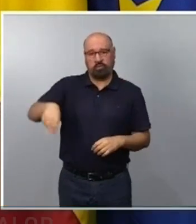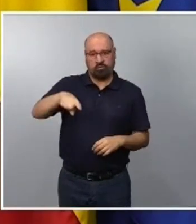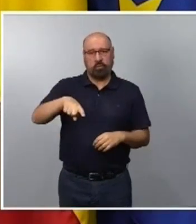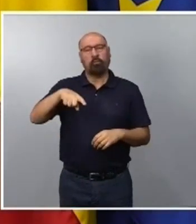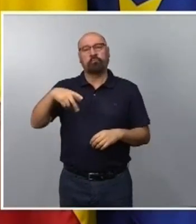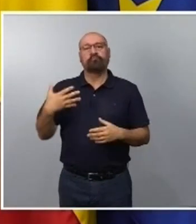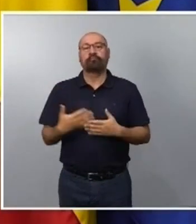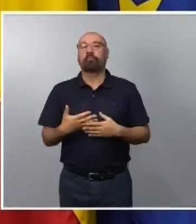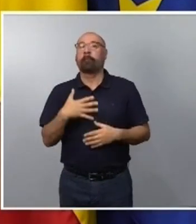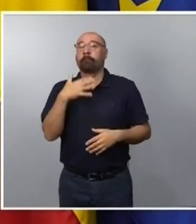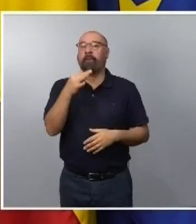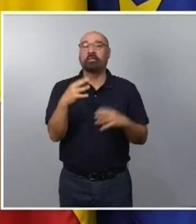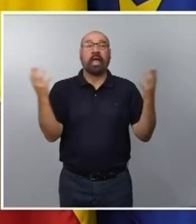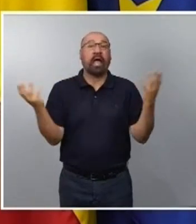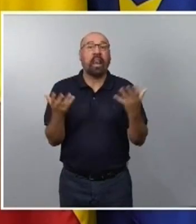dar unha alerta adicional.